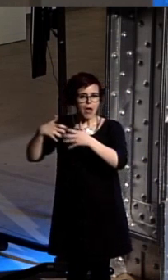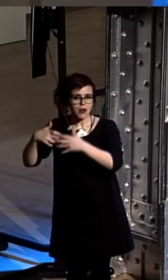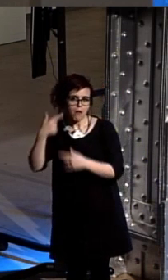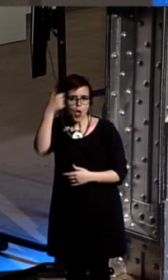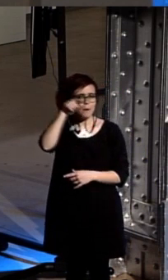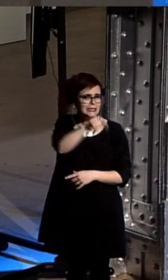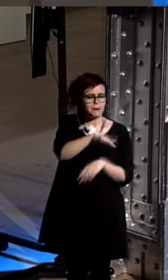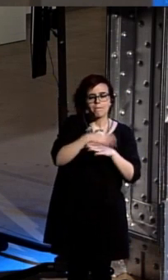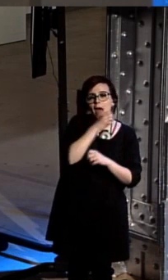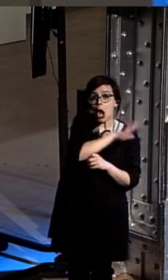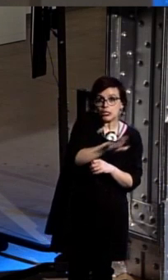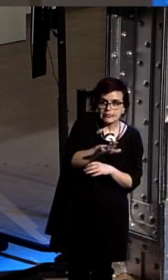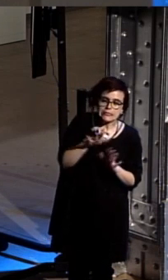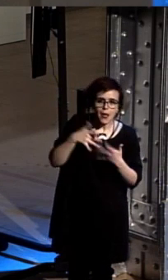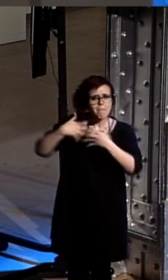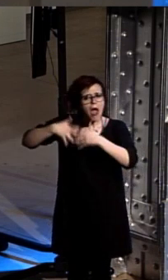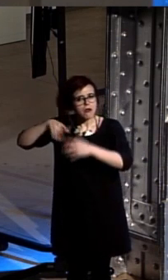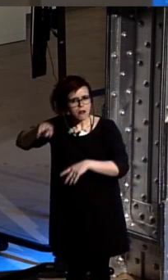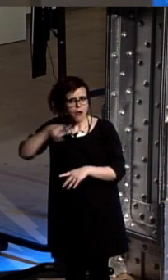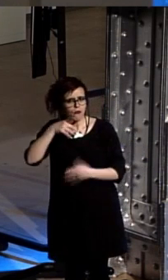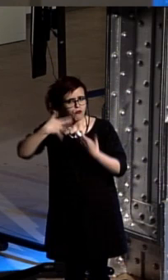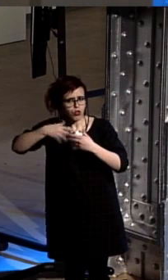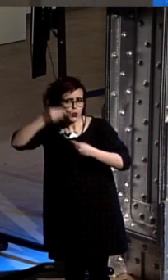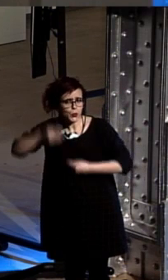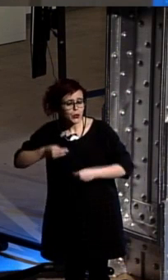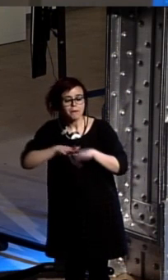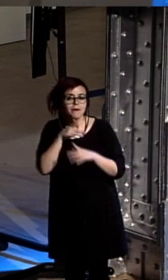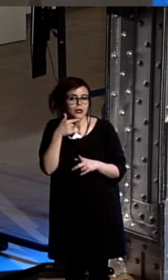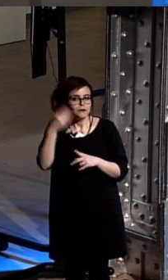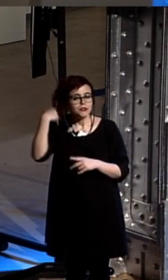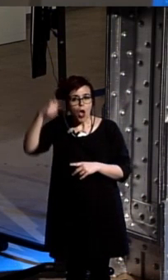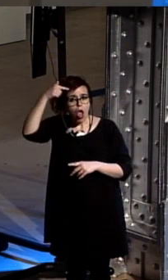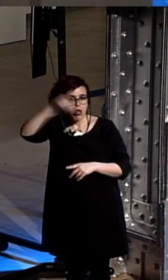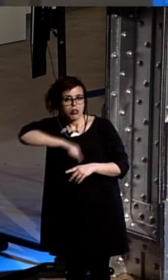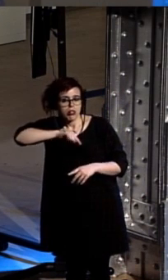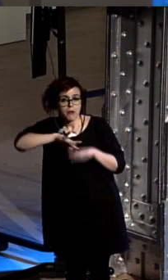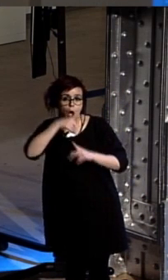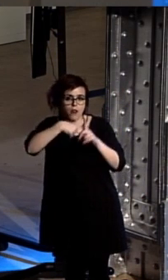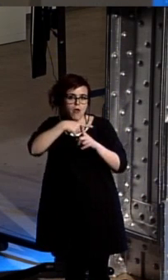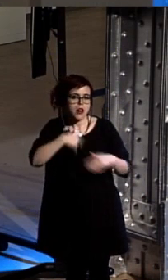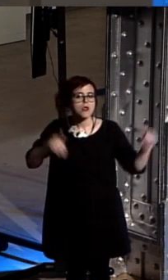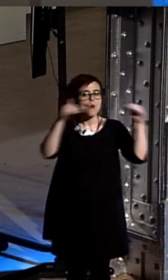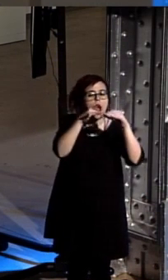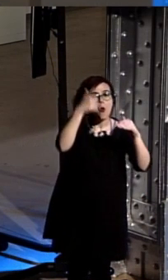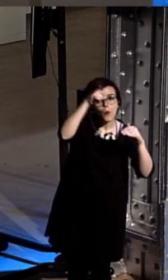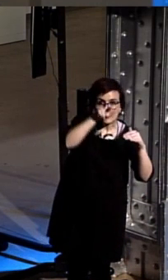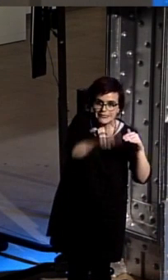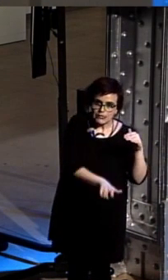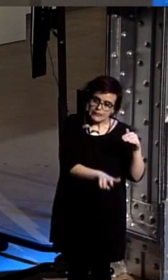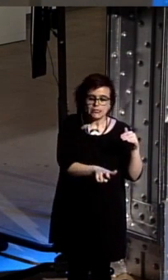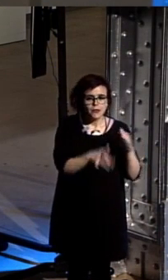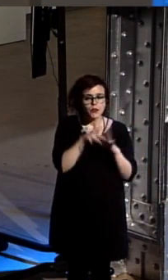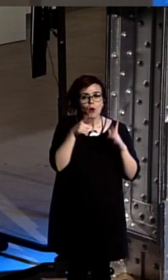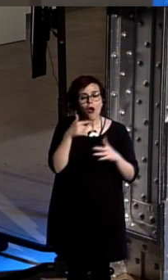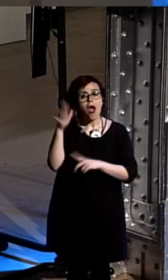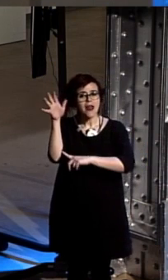máquinas son muy precisas, pero todavía no están al nivel de los humanos. Muy a menudo los neurodatos se están mezclando